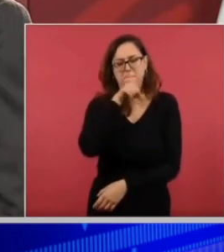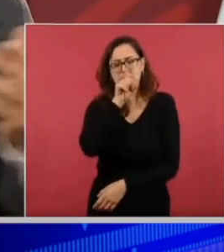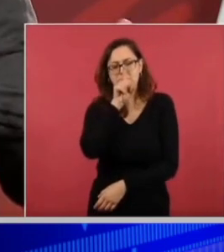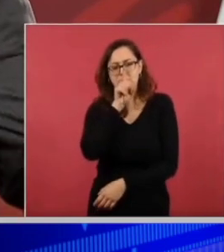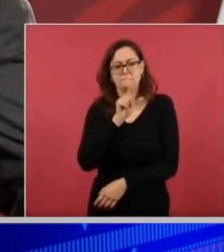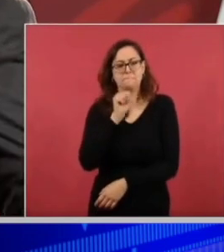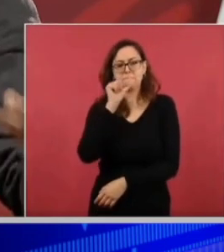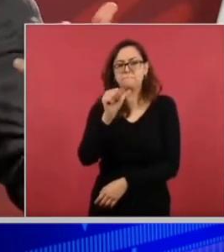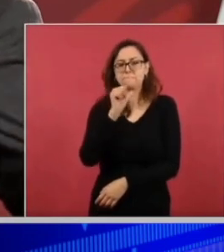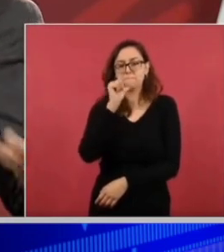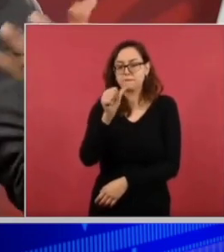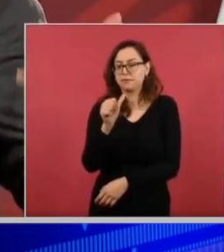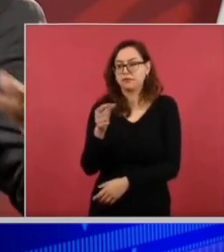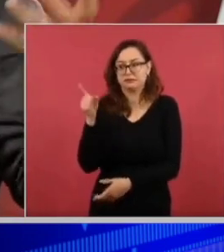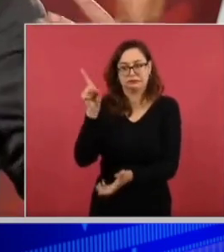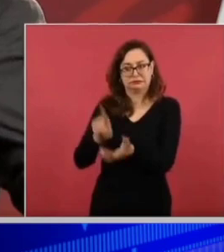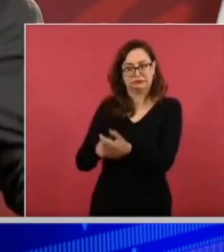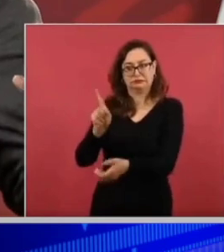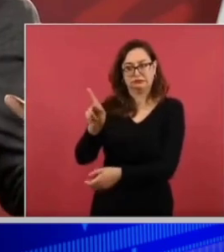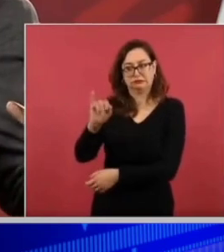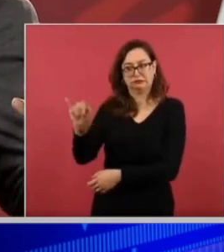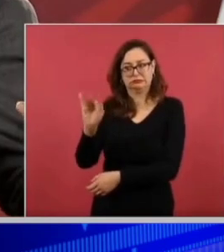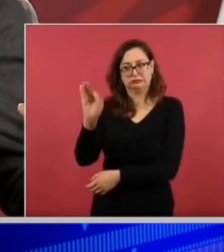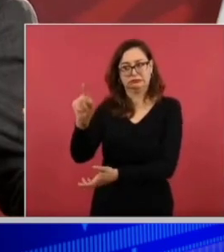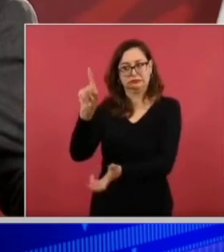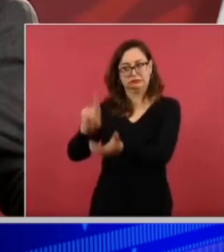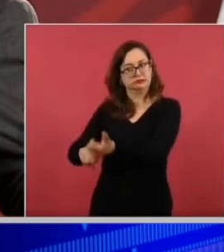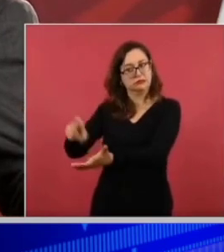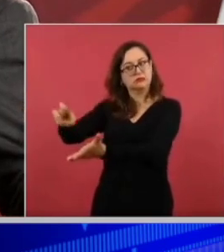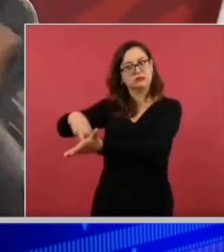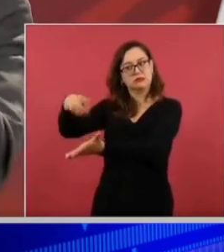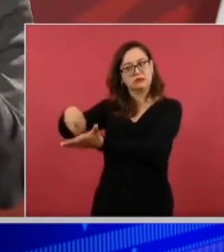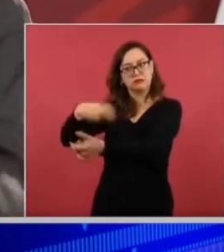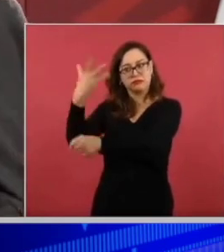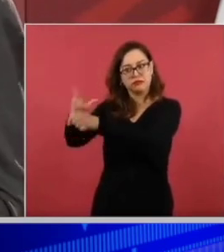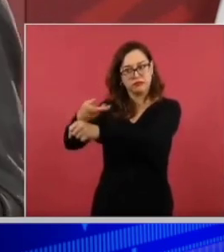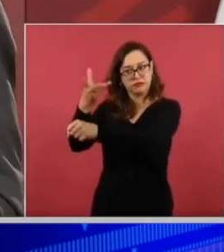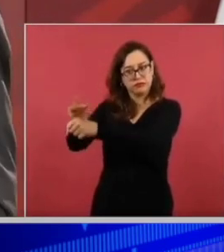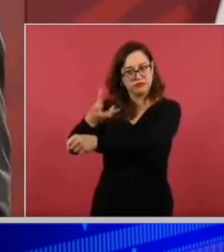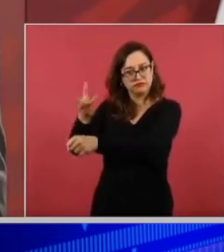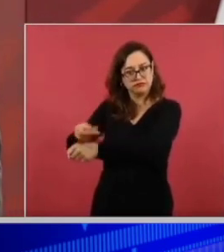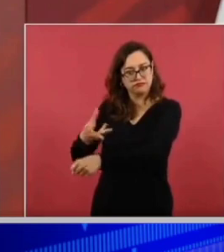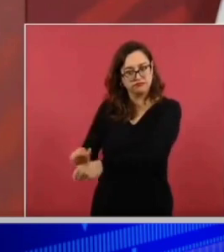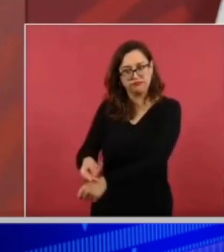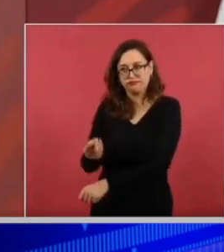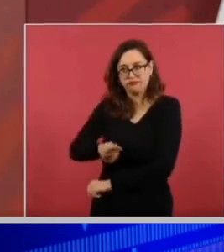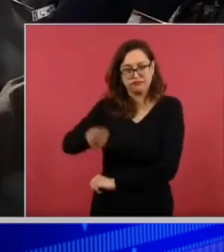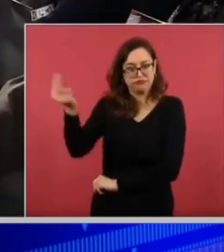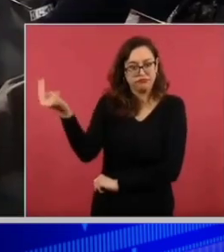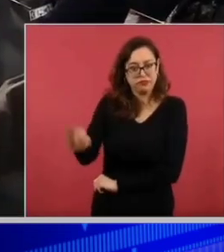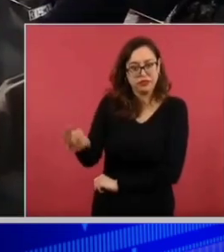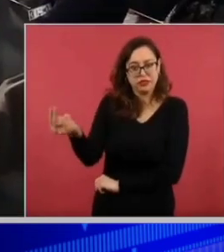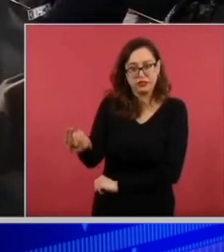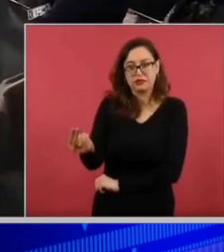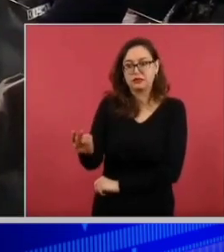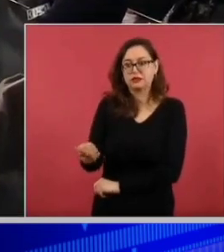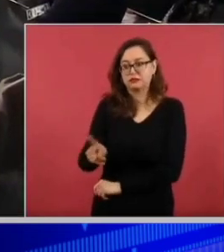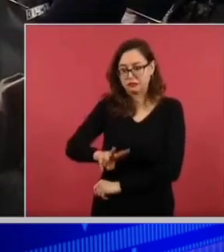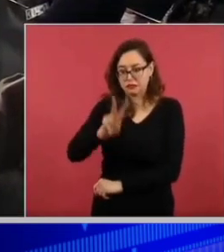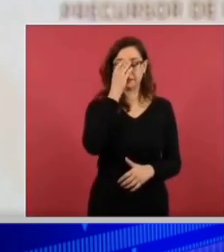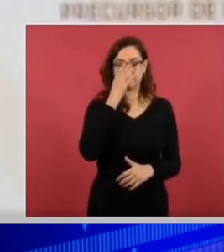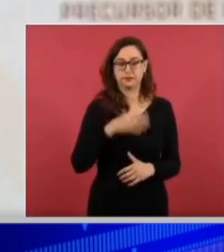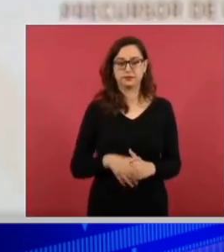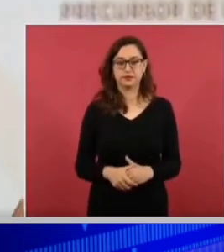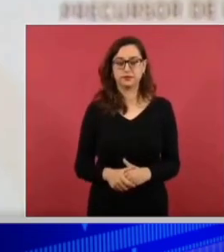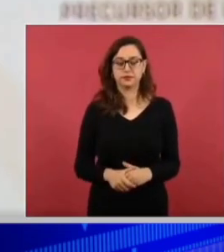soy no para reformar el poder judicial y que realmente hay justicia en méxico